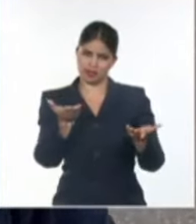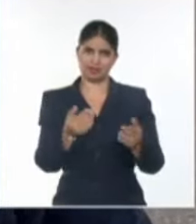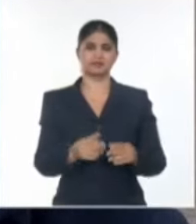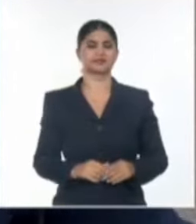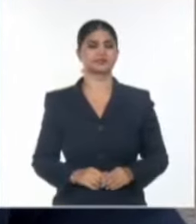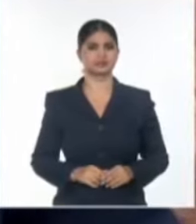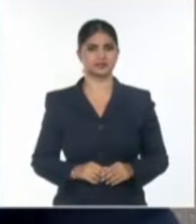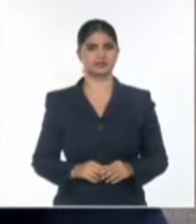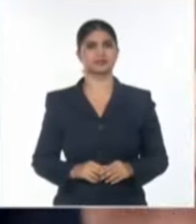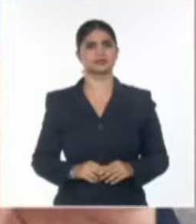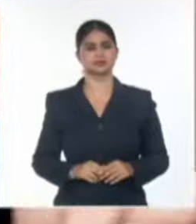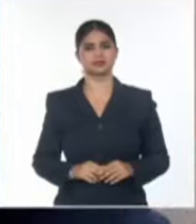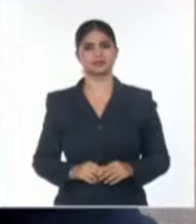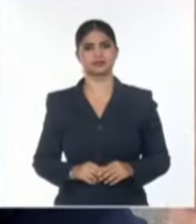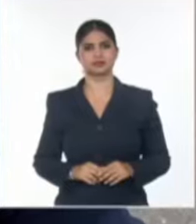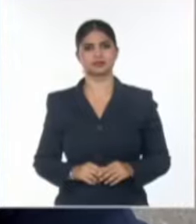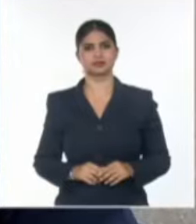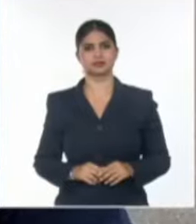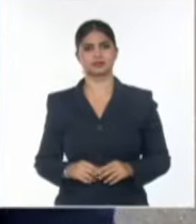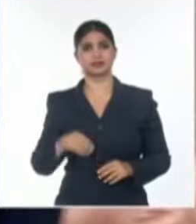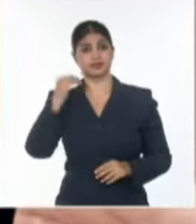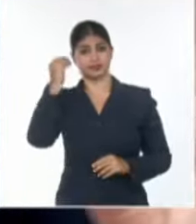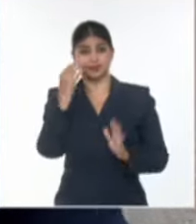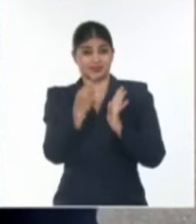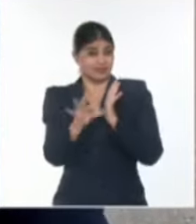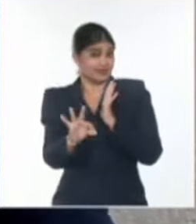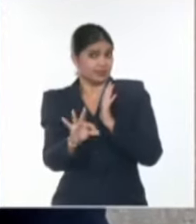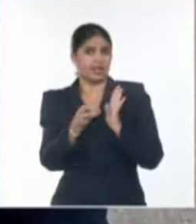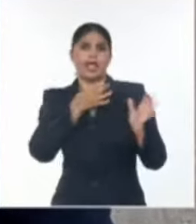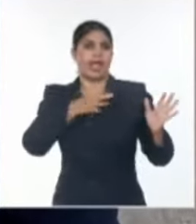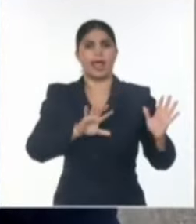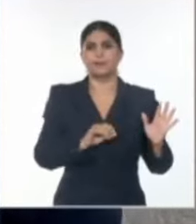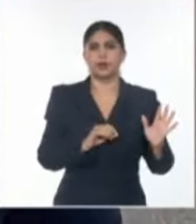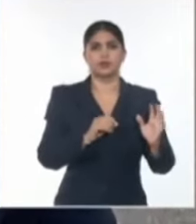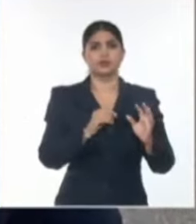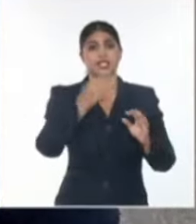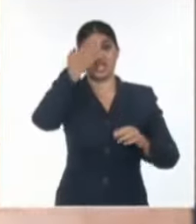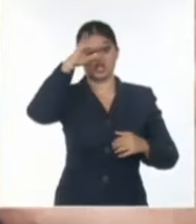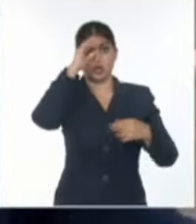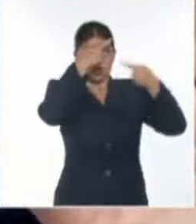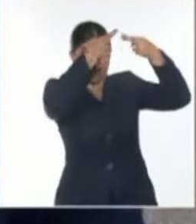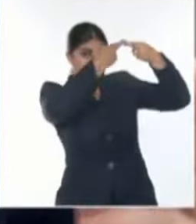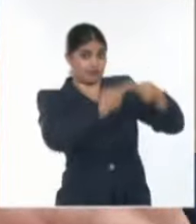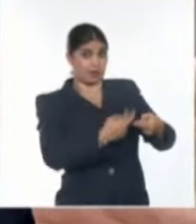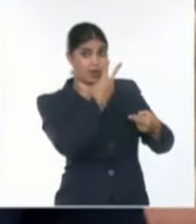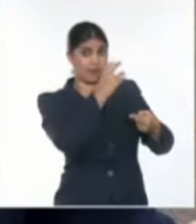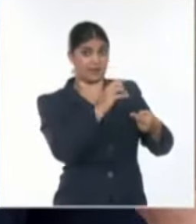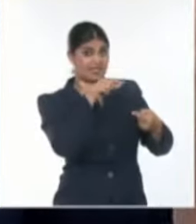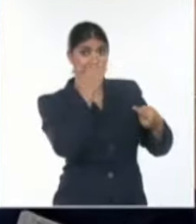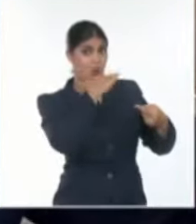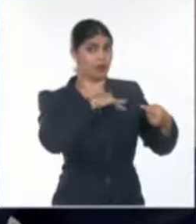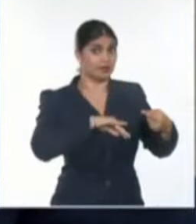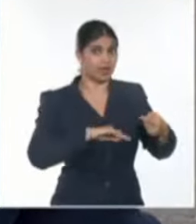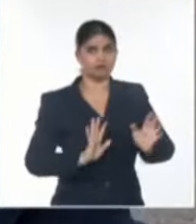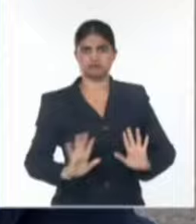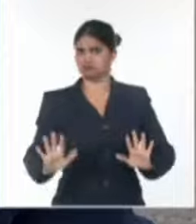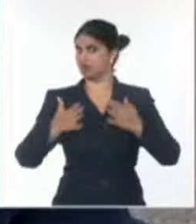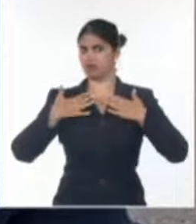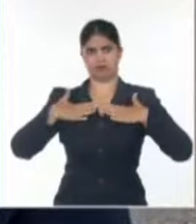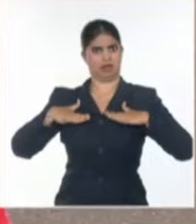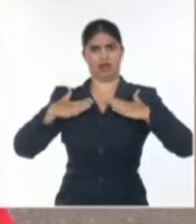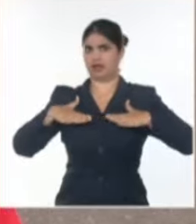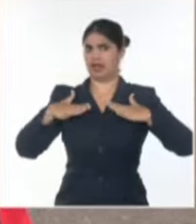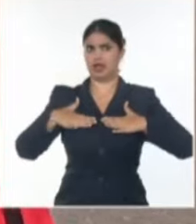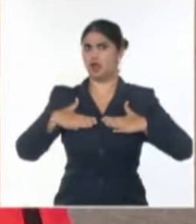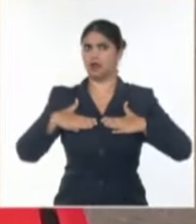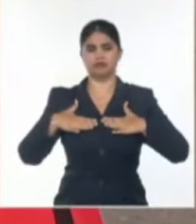estar entre los 20 de primero. Ojo, si no se logra, no pasó nada, absolutamente nada, no podemos pensar de otra